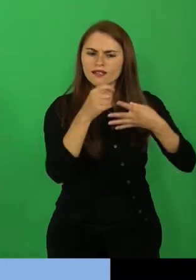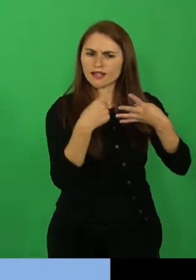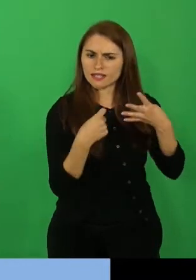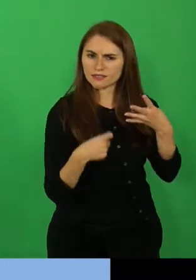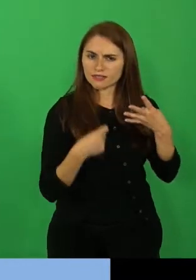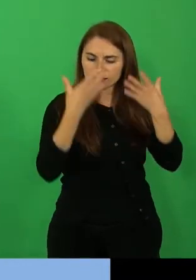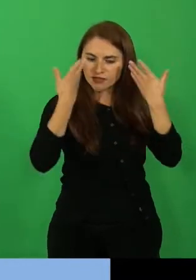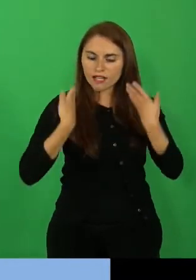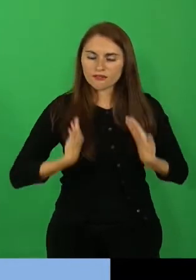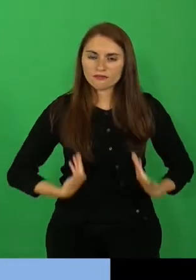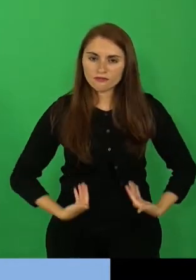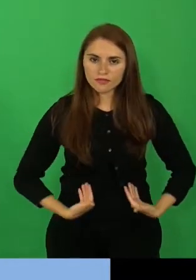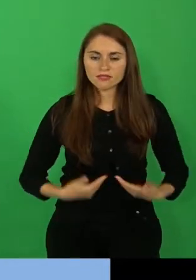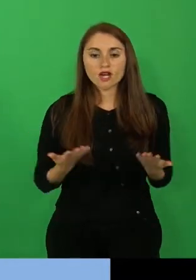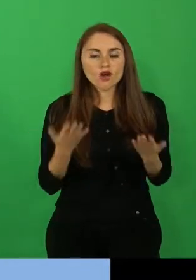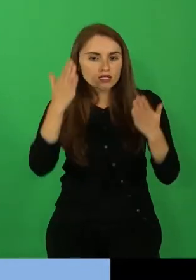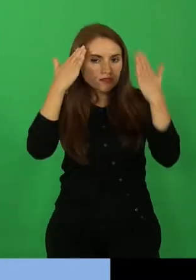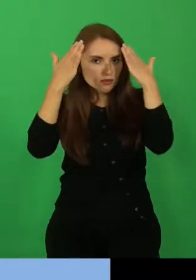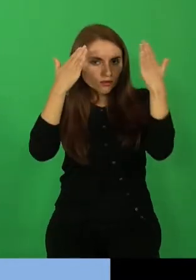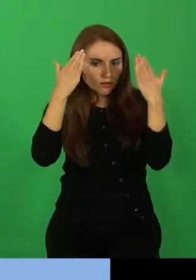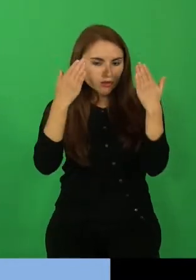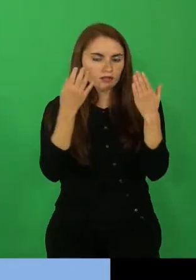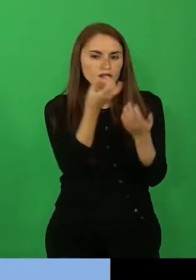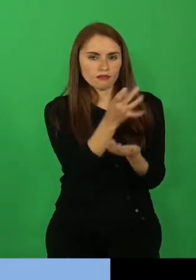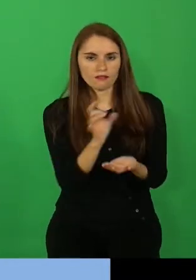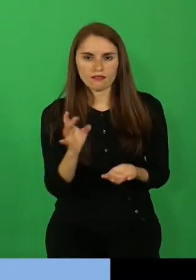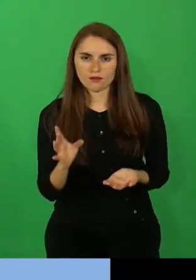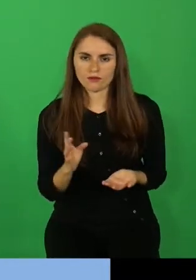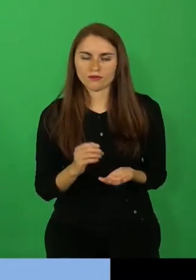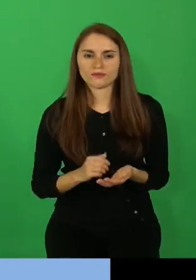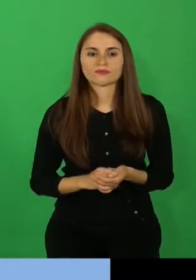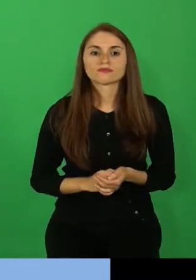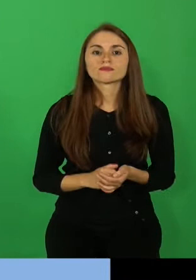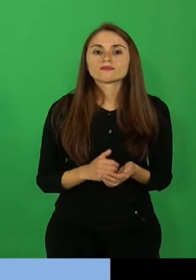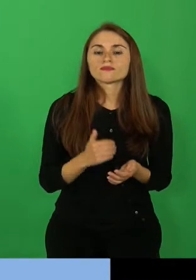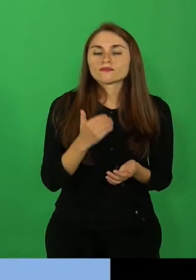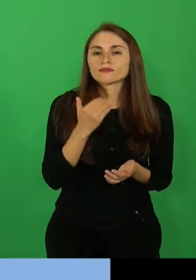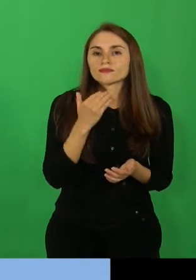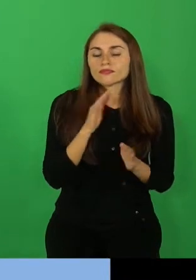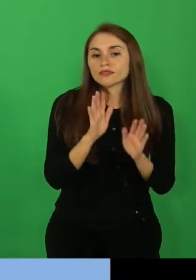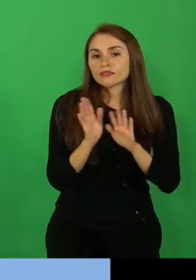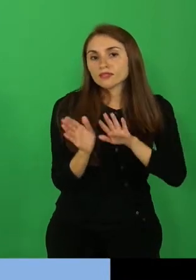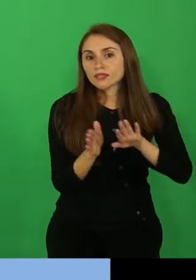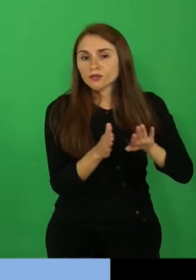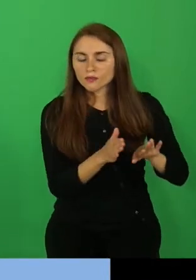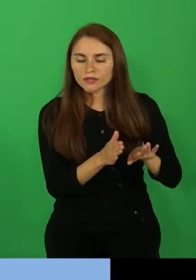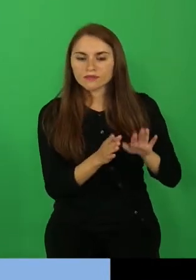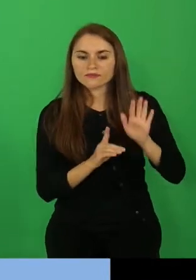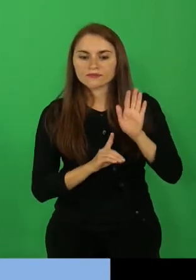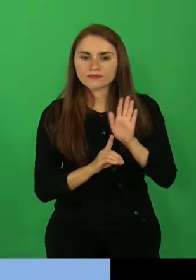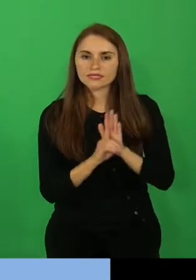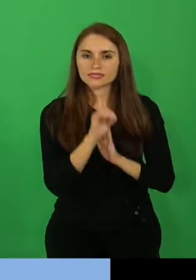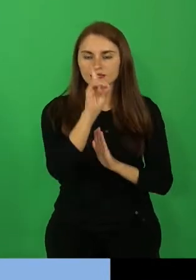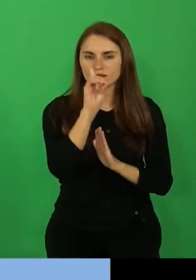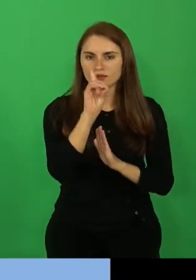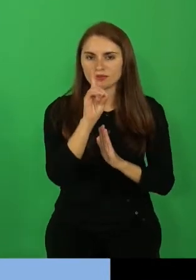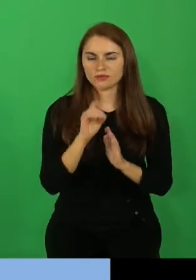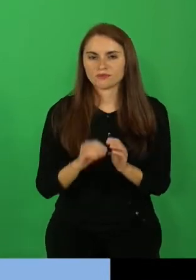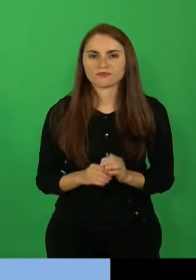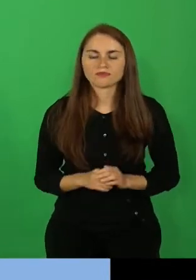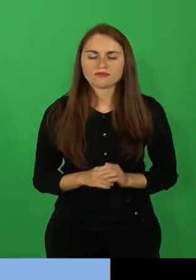características físicas y psicológicas de cada uno de ellos. Luego tenemos lo que conocemos como